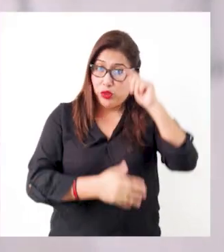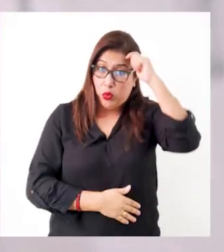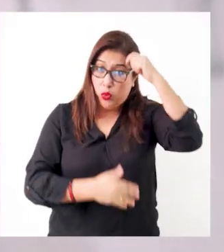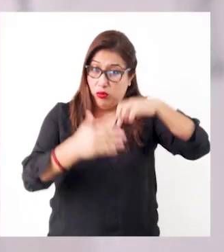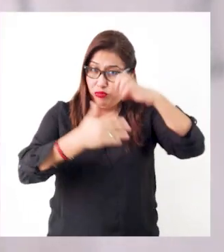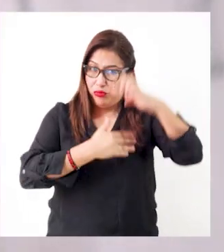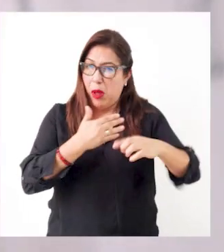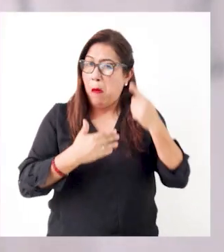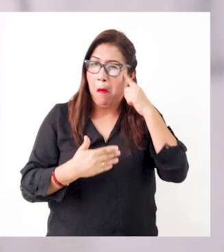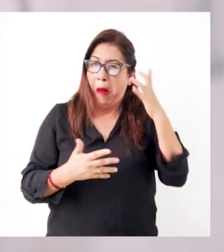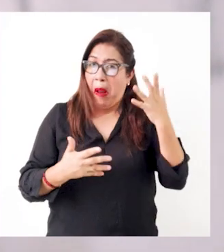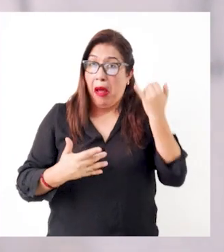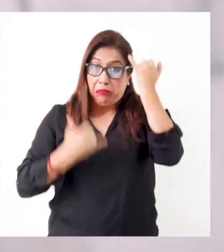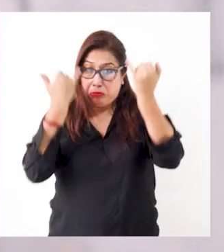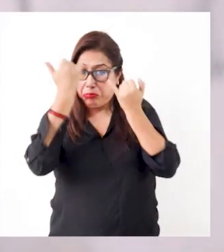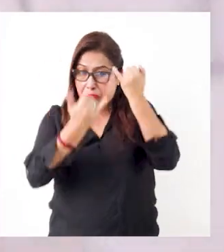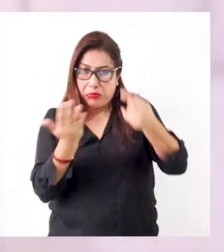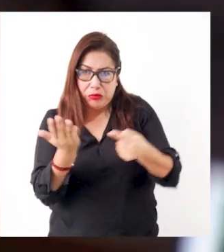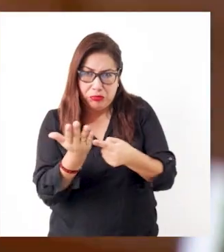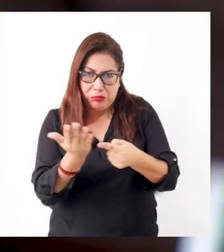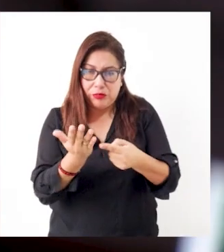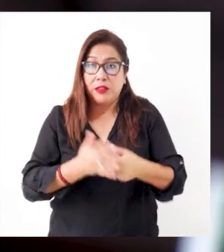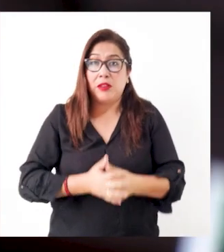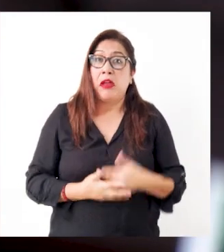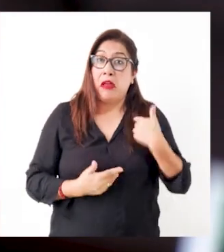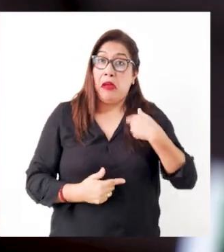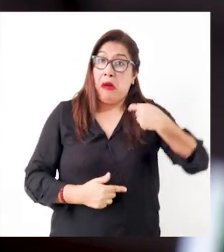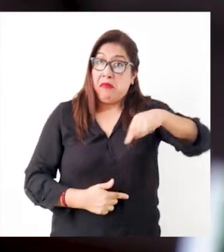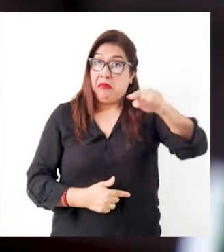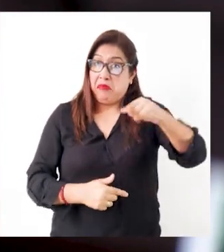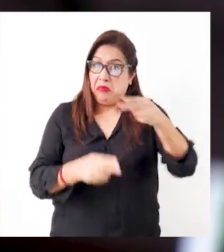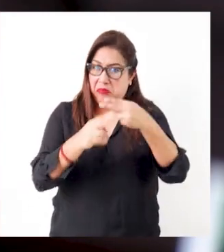también ingeniería de software para crear tecnología. Y